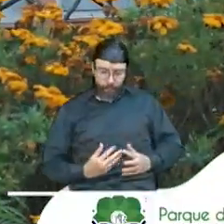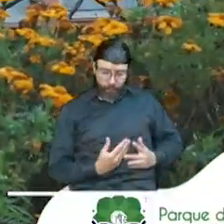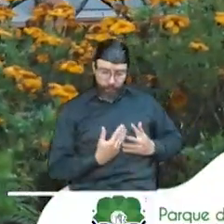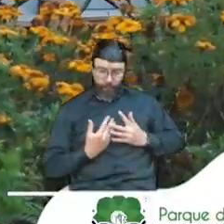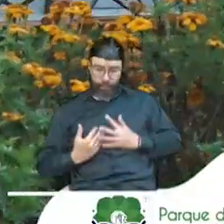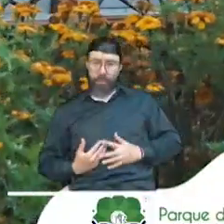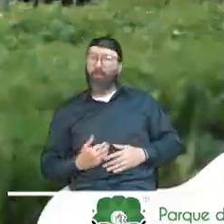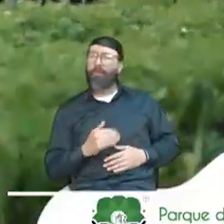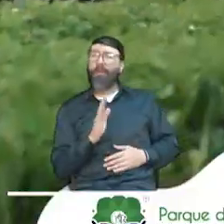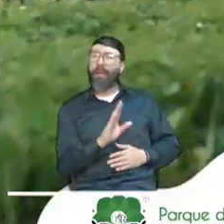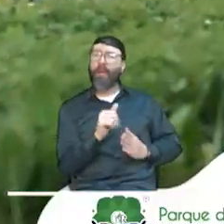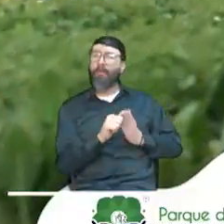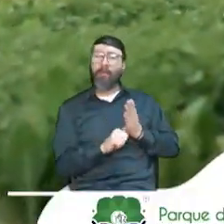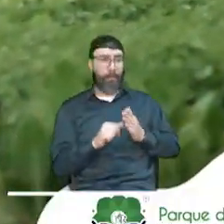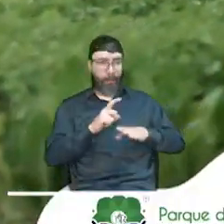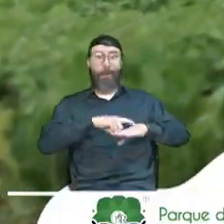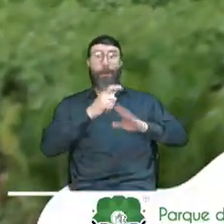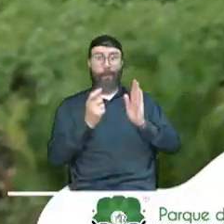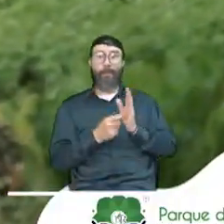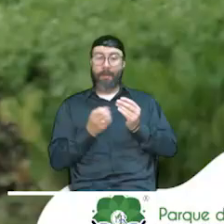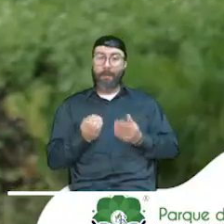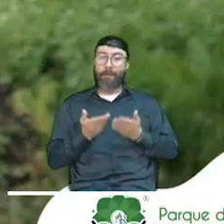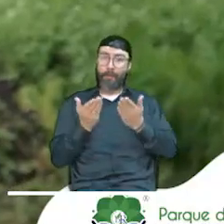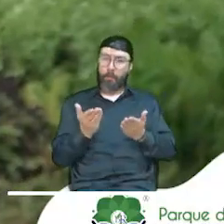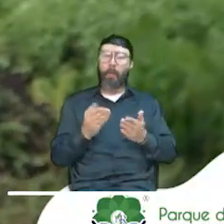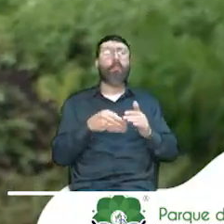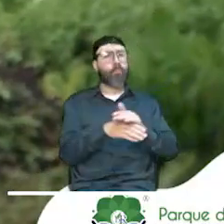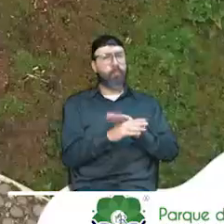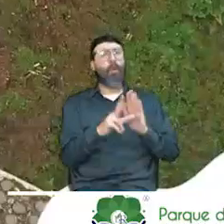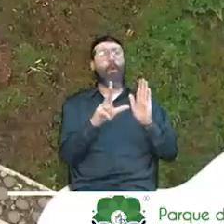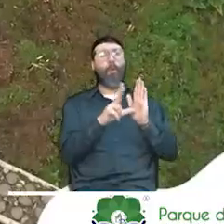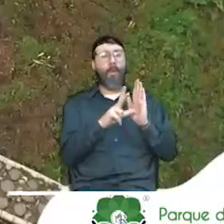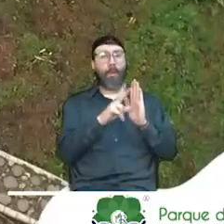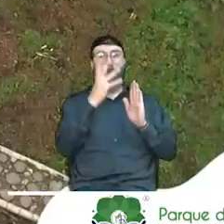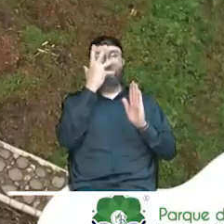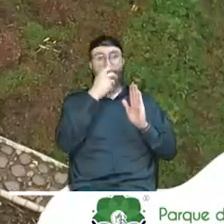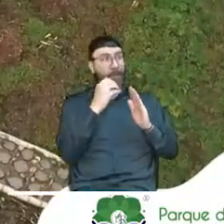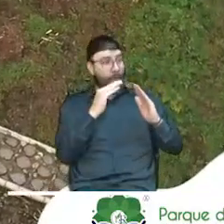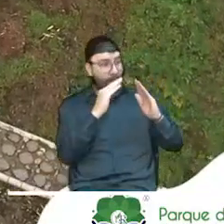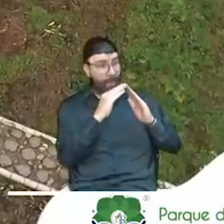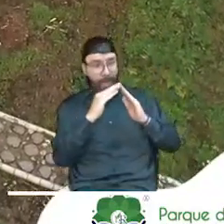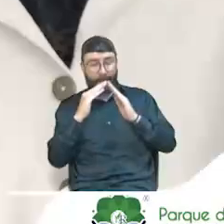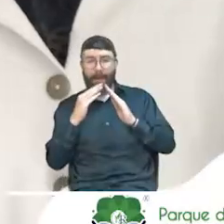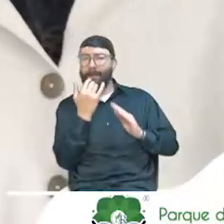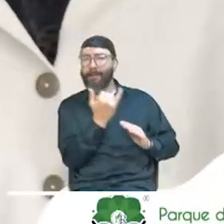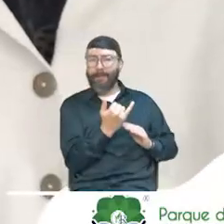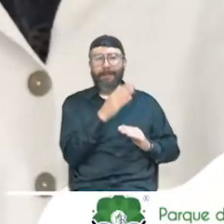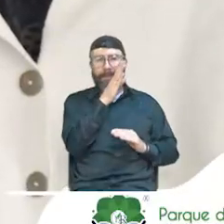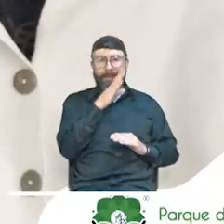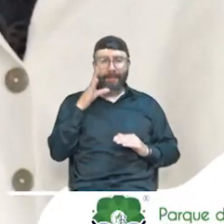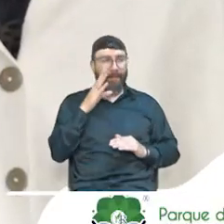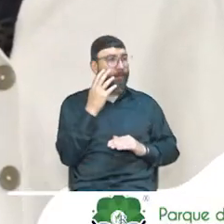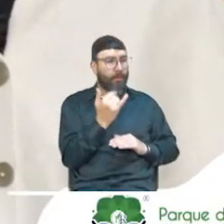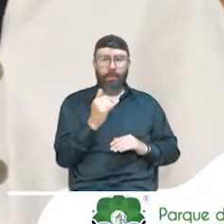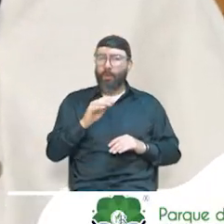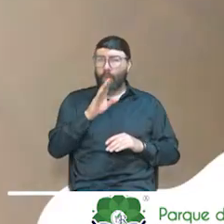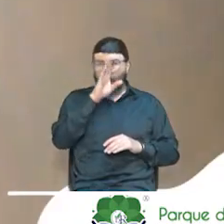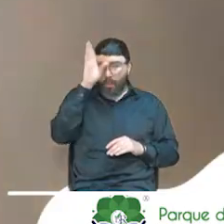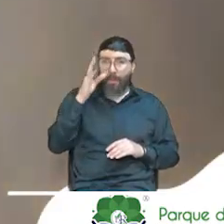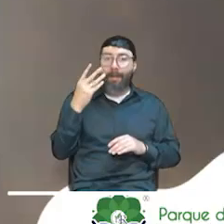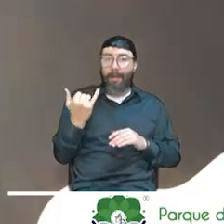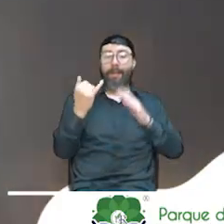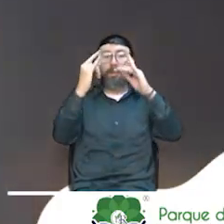Este programa todo incluido te ofrece hospedaje en sus bellas cabañas campestres, las actividades matutinas en La